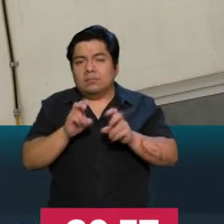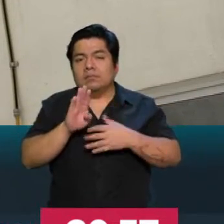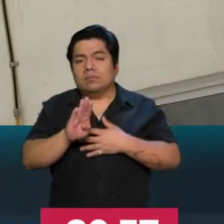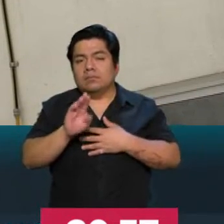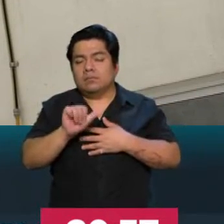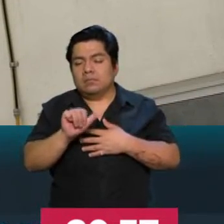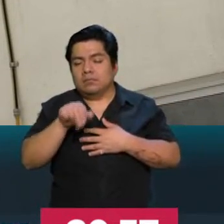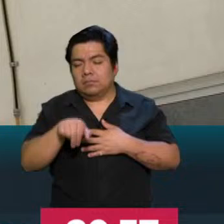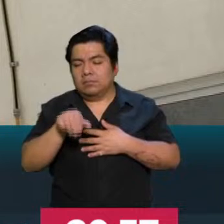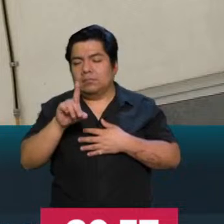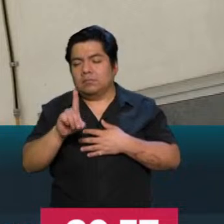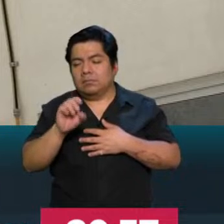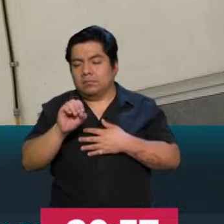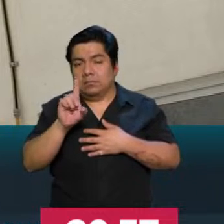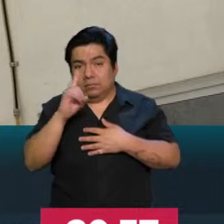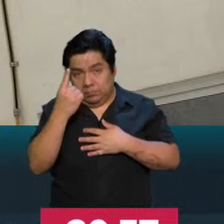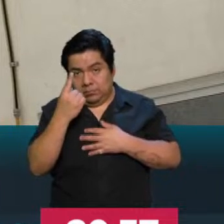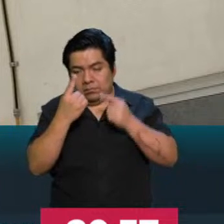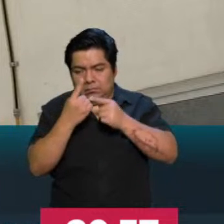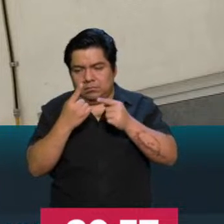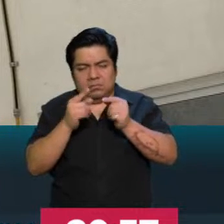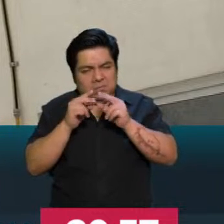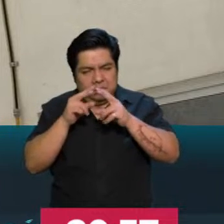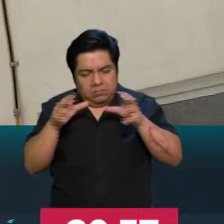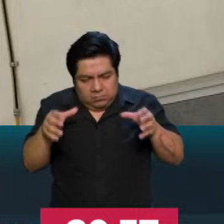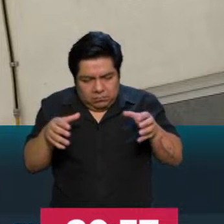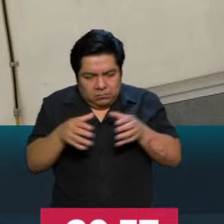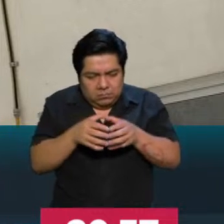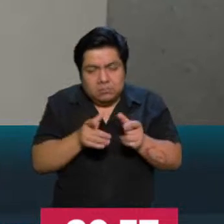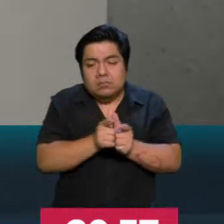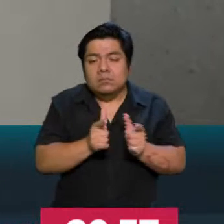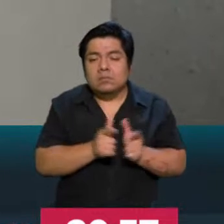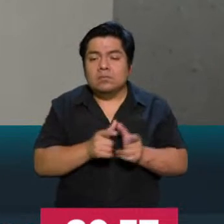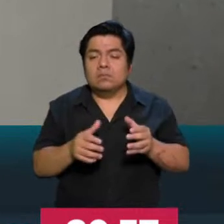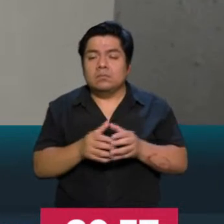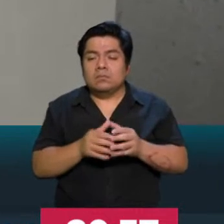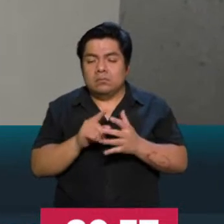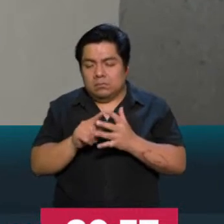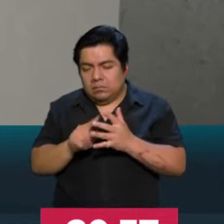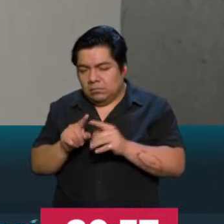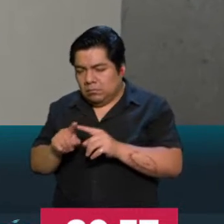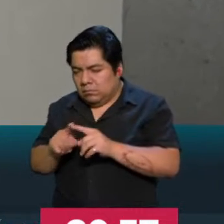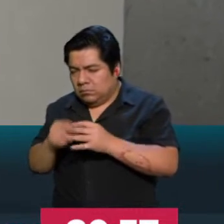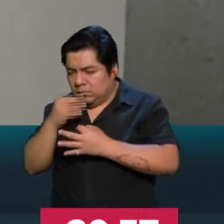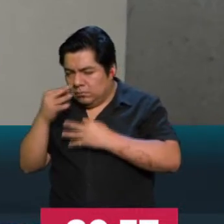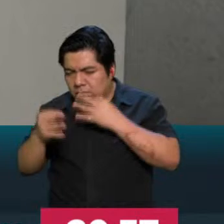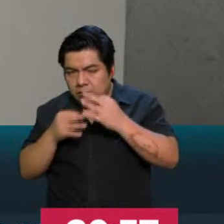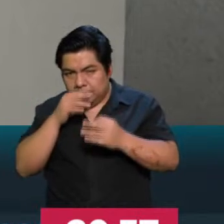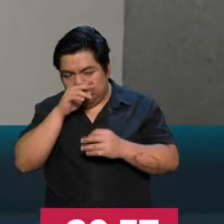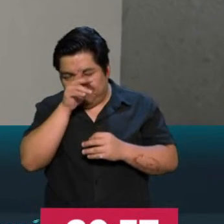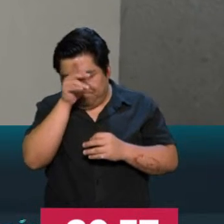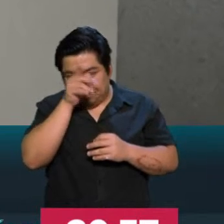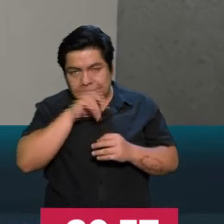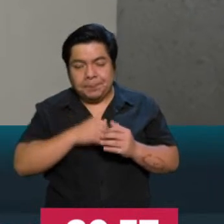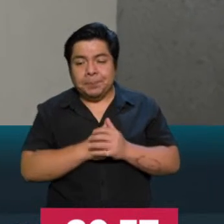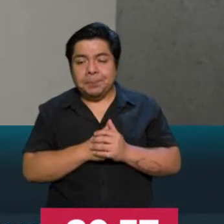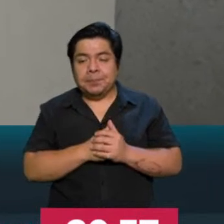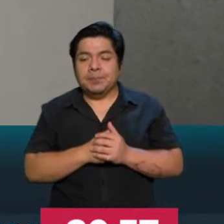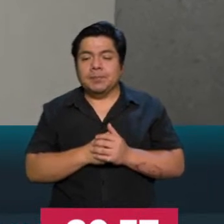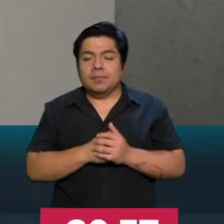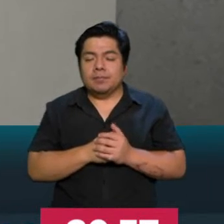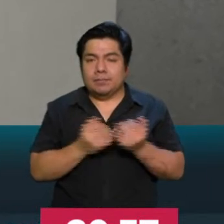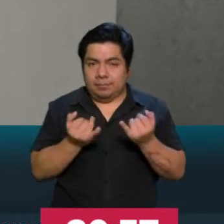1 se conjuntaran una serie de anuncios donde